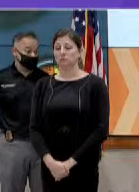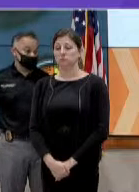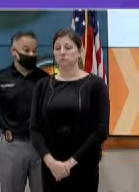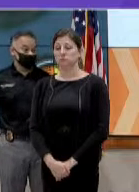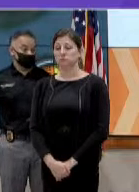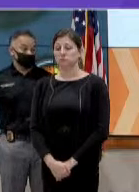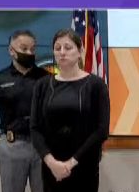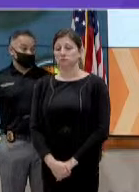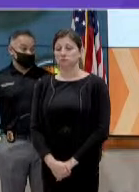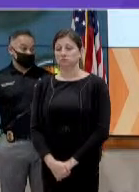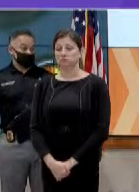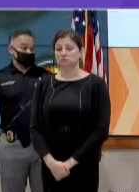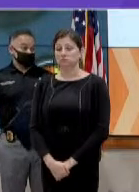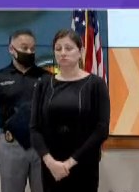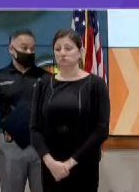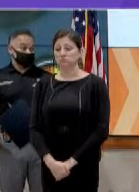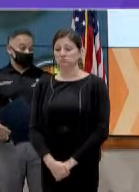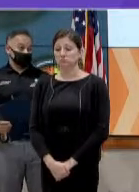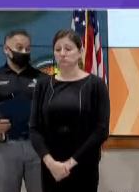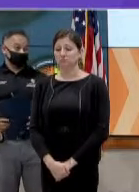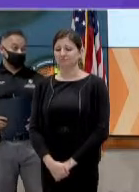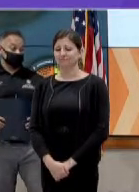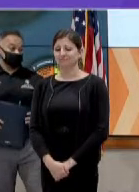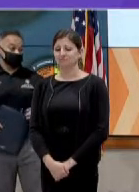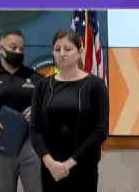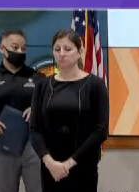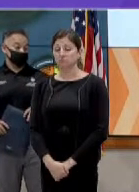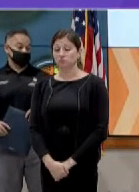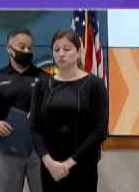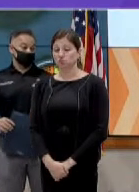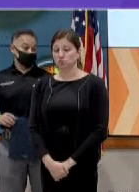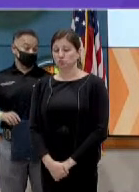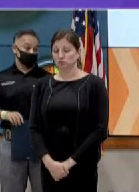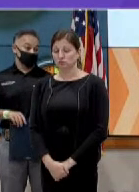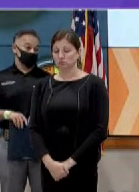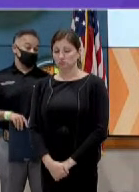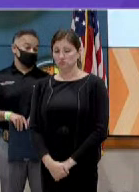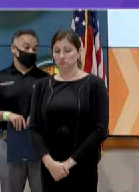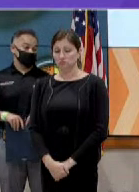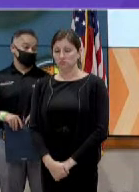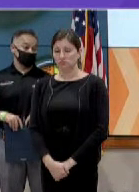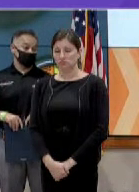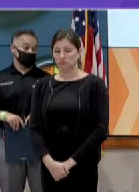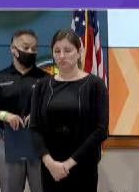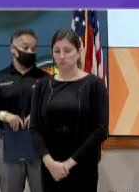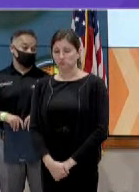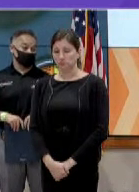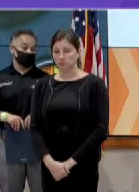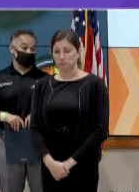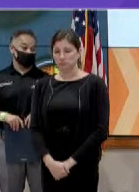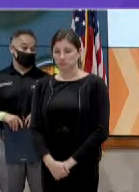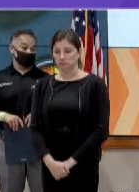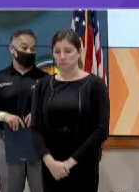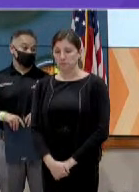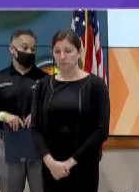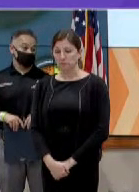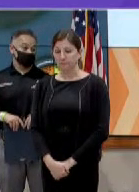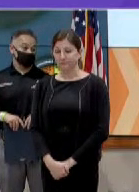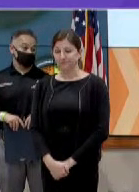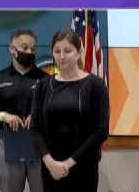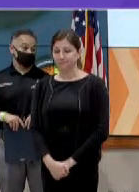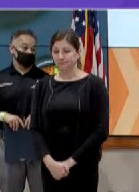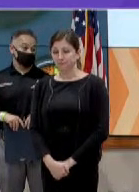afectadas. Nos están observando no solamente las personas alrededor de este país, sino